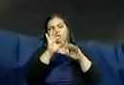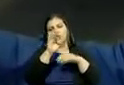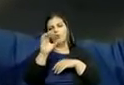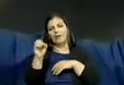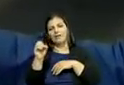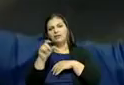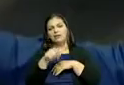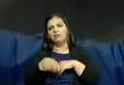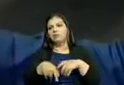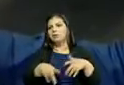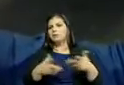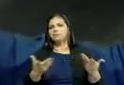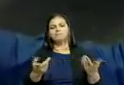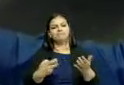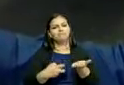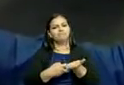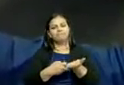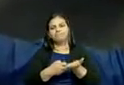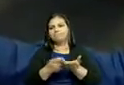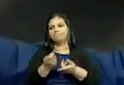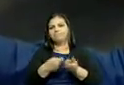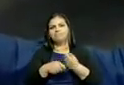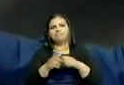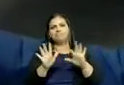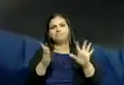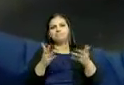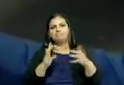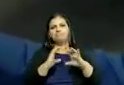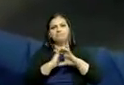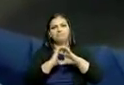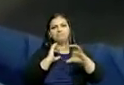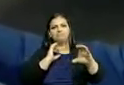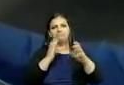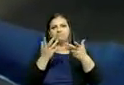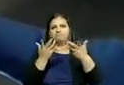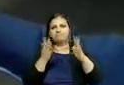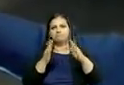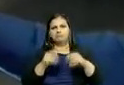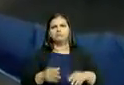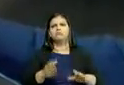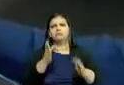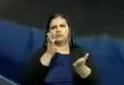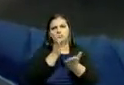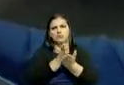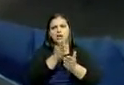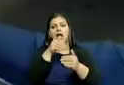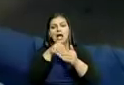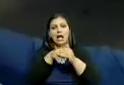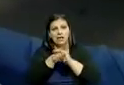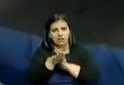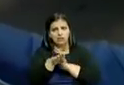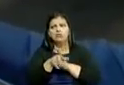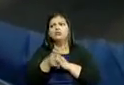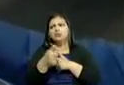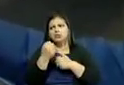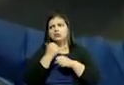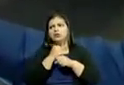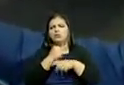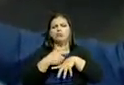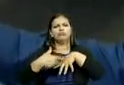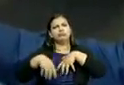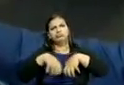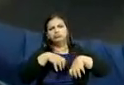terrestre y es muy importante informarlo hacia la ciudadanía está completamente operativa esperando a que si los transportistas